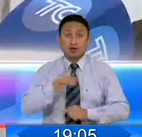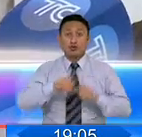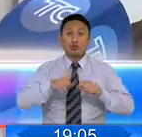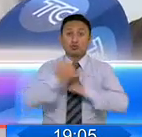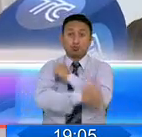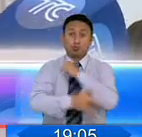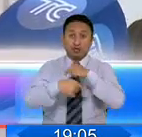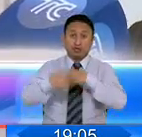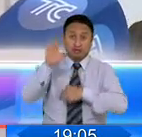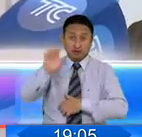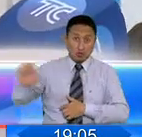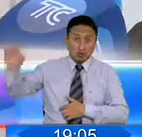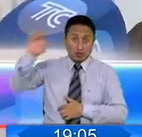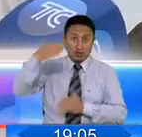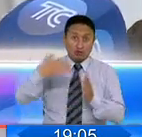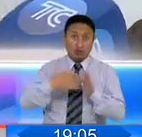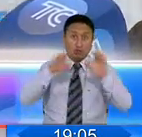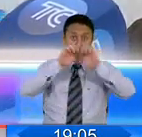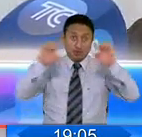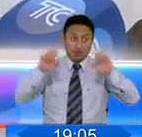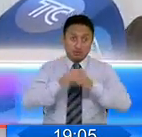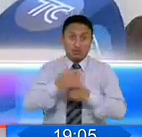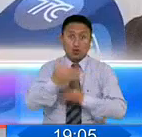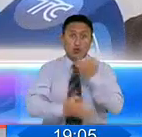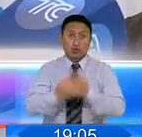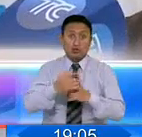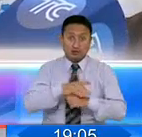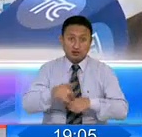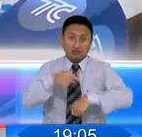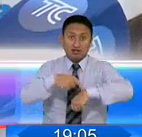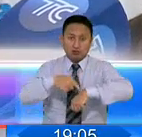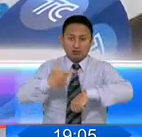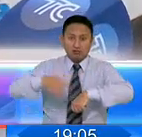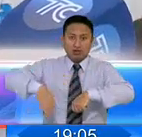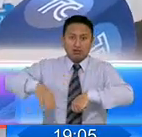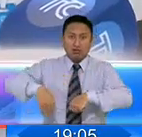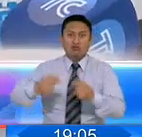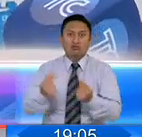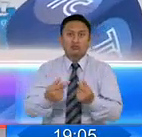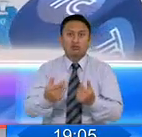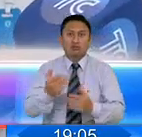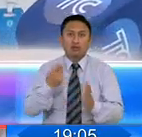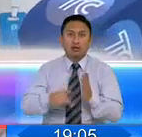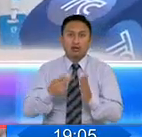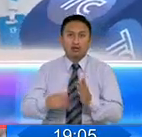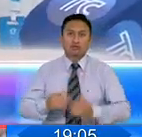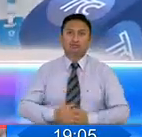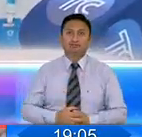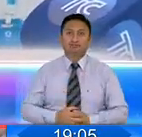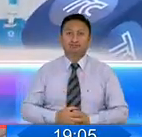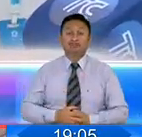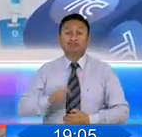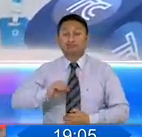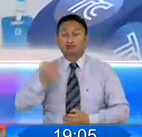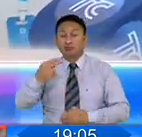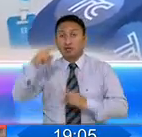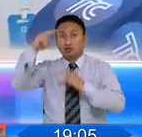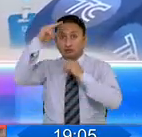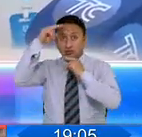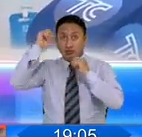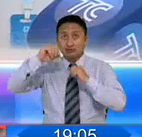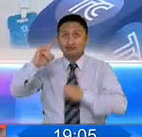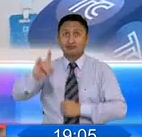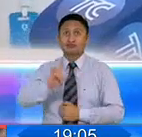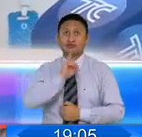en Europa contra las farmacéuticas porque no han podido cumplir con los calendarios de distribución. Sí. Hay la noticia también de que Estados